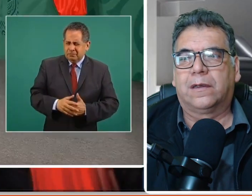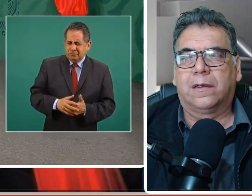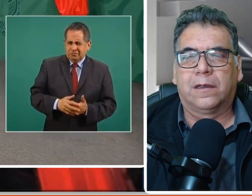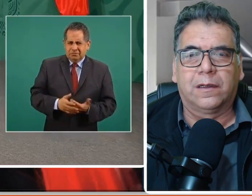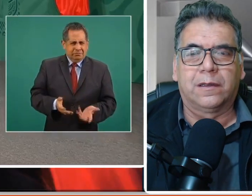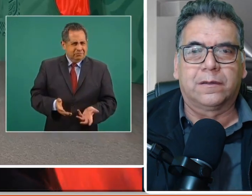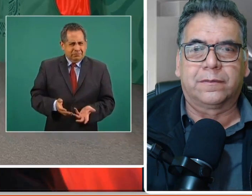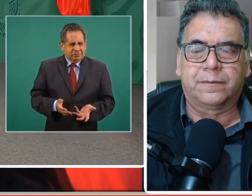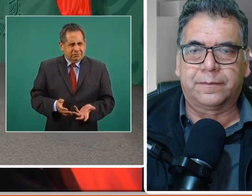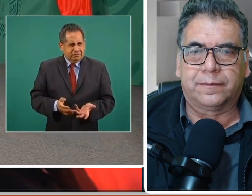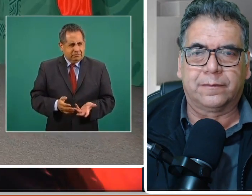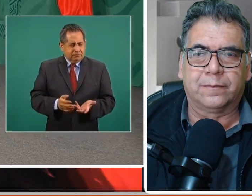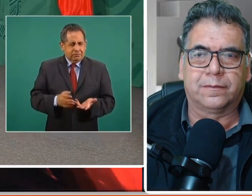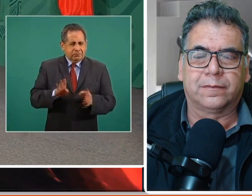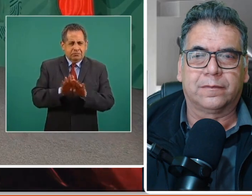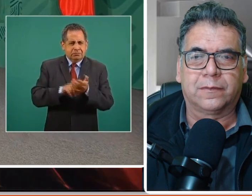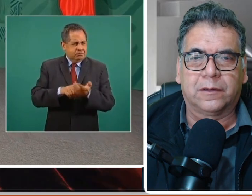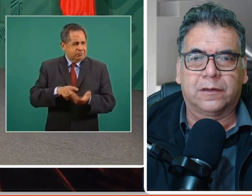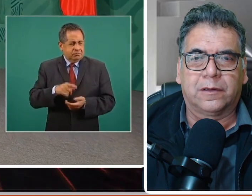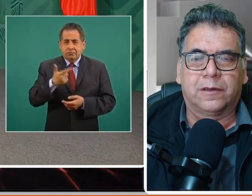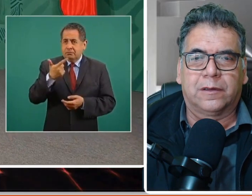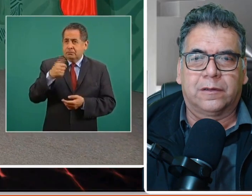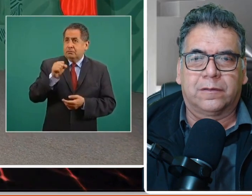en el comercio.